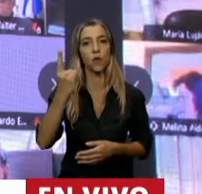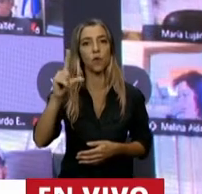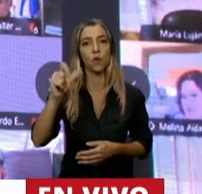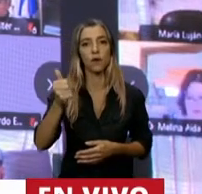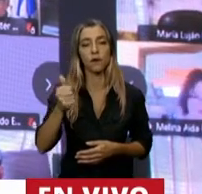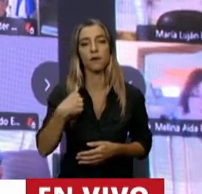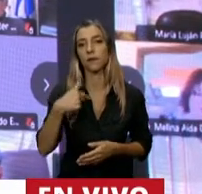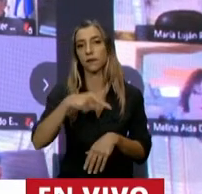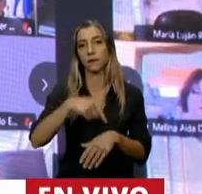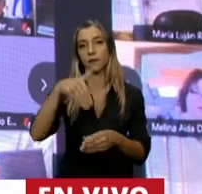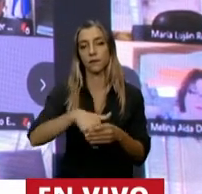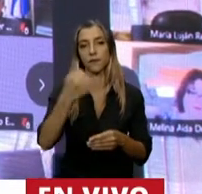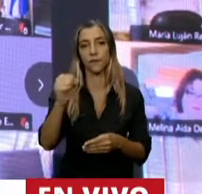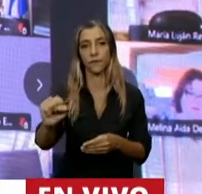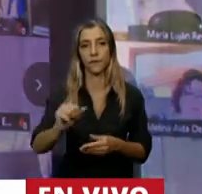Ausente a la hora de votar.